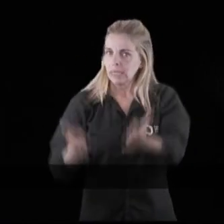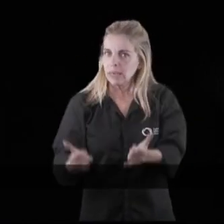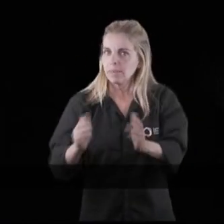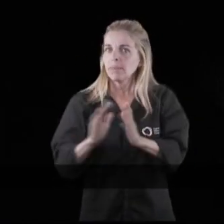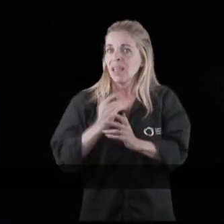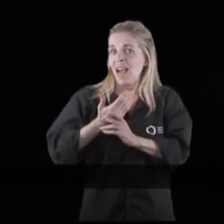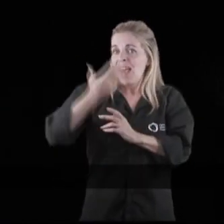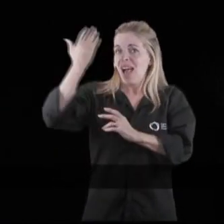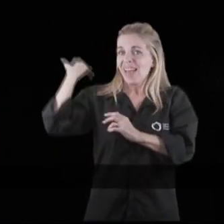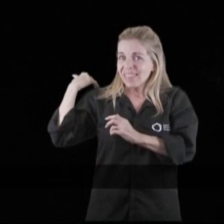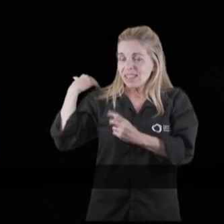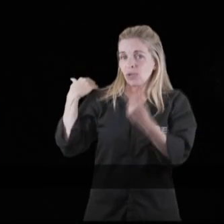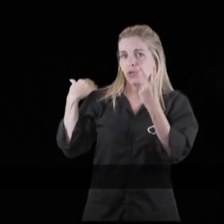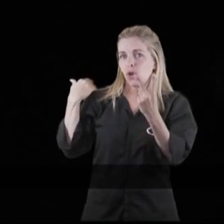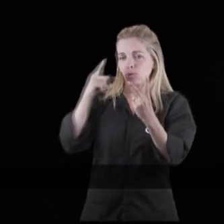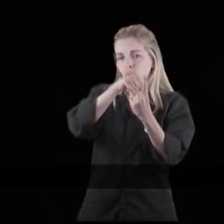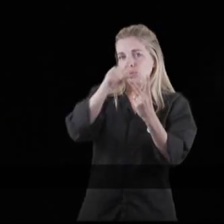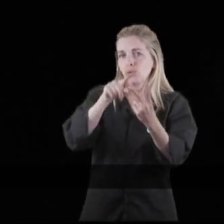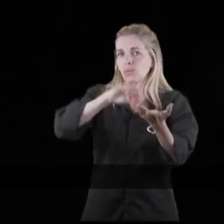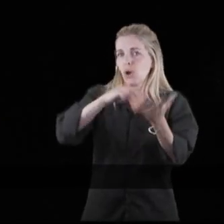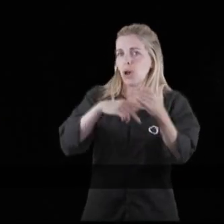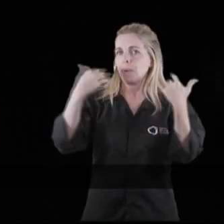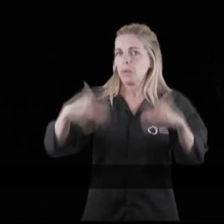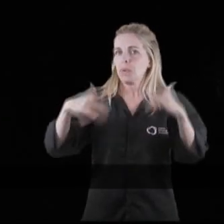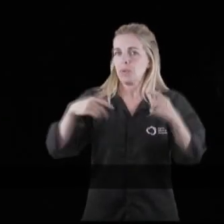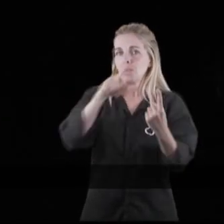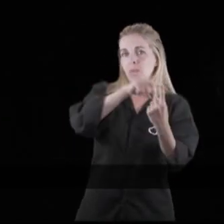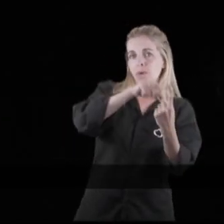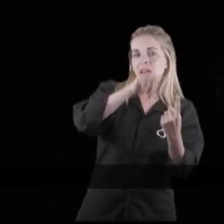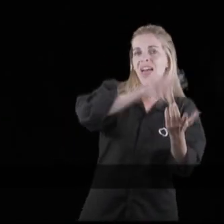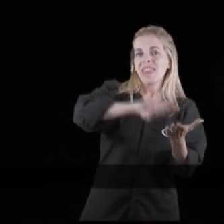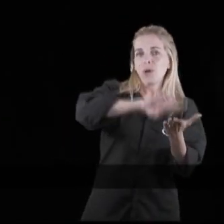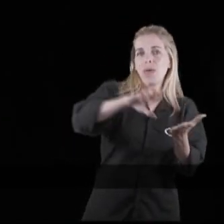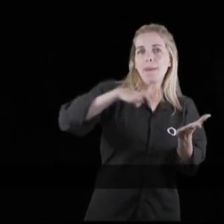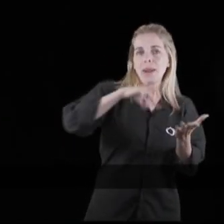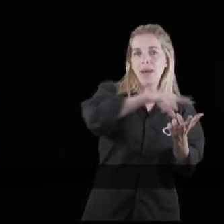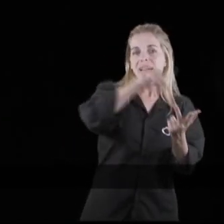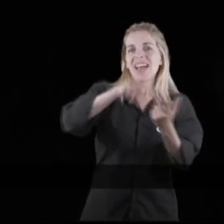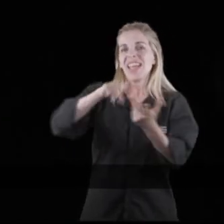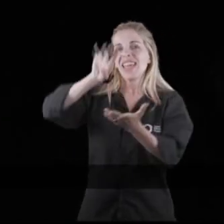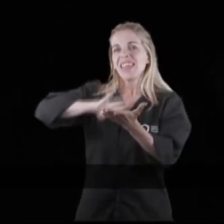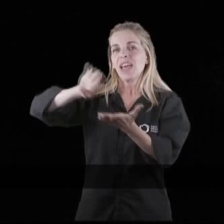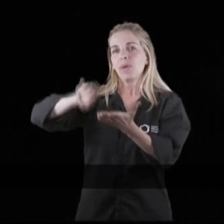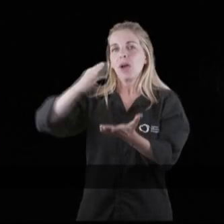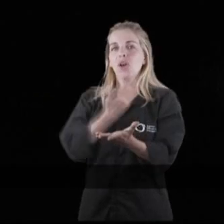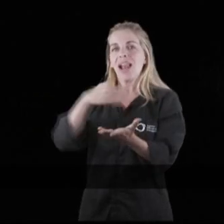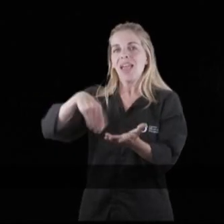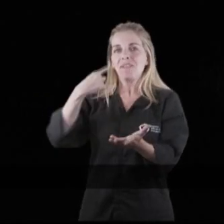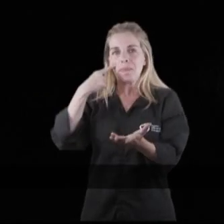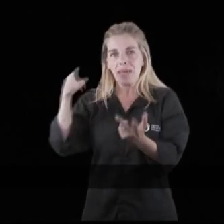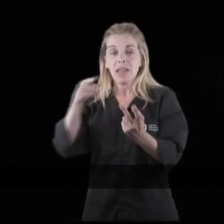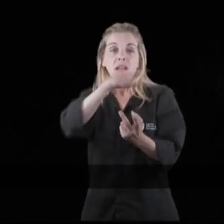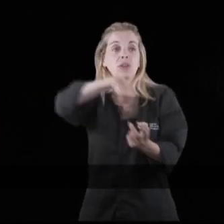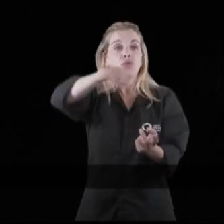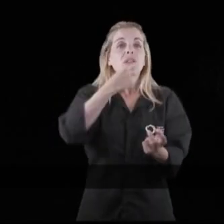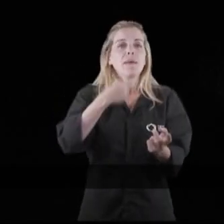Teníamos 2 grandes cargas en nuestras espaldas, la deuda privada y la deuda con el Fondo Monetario. Si ustedes me